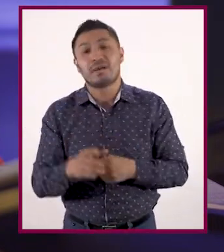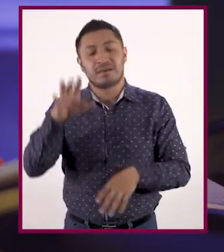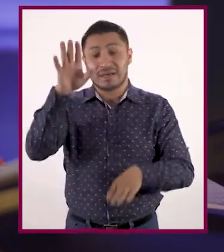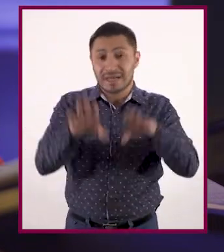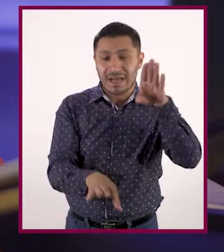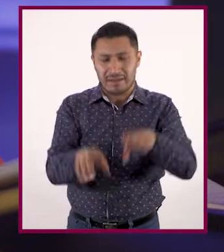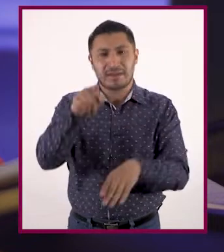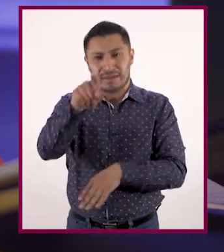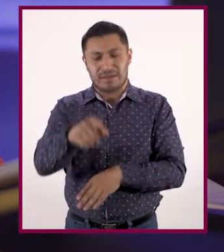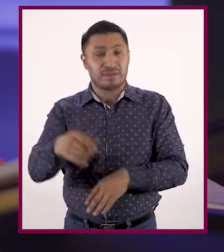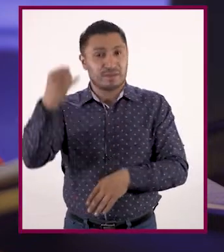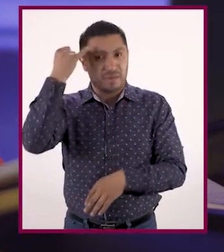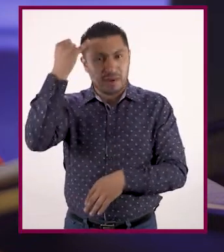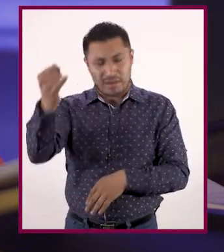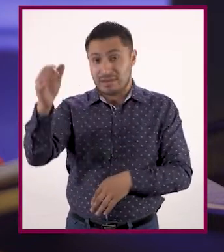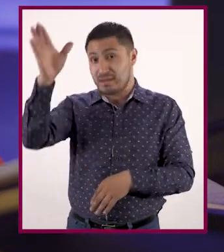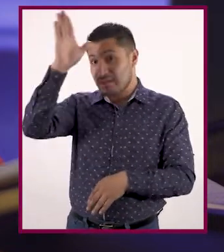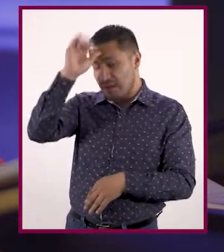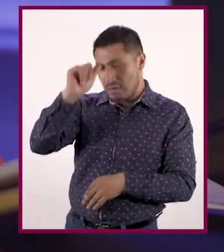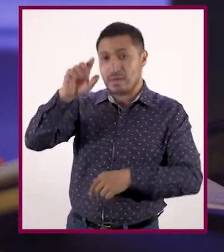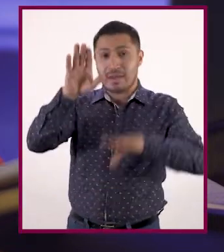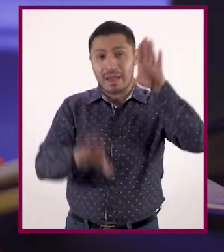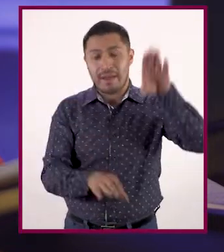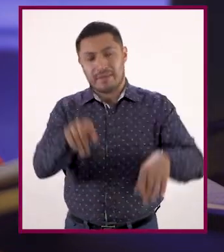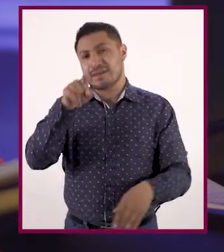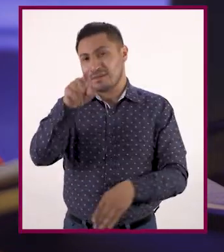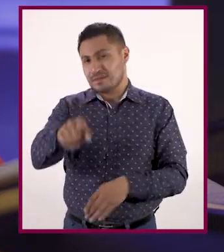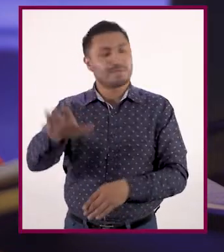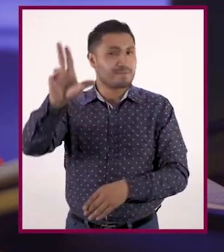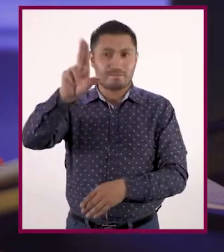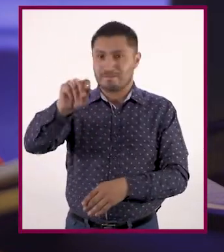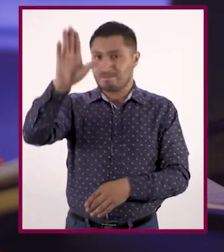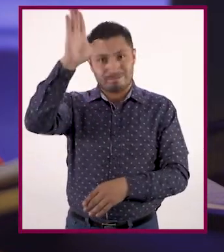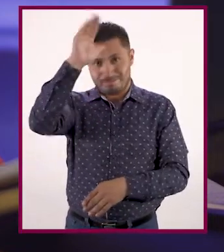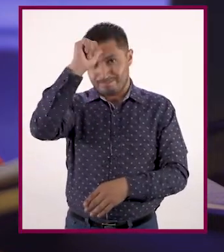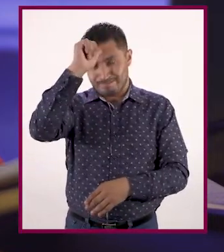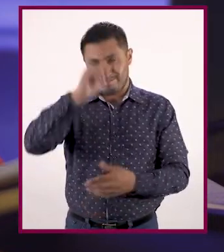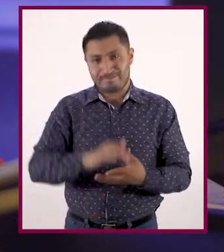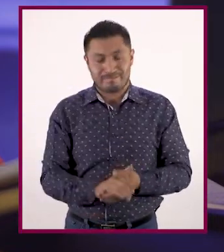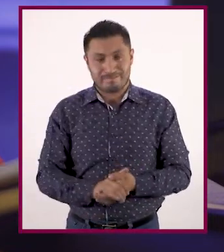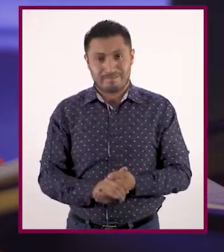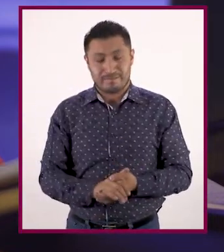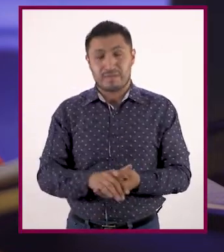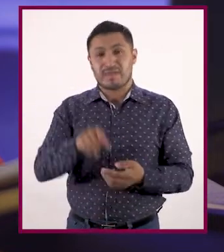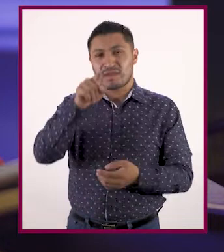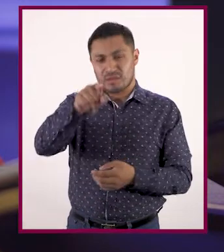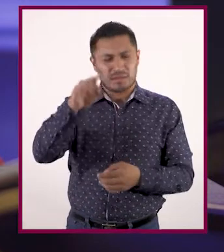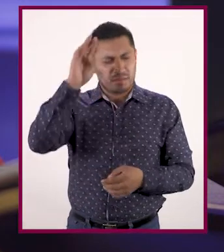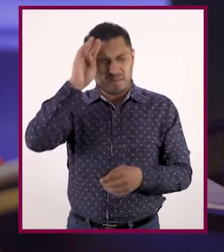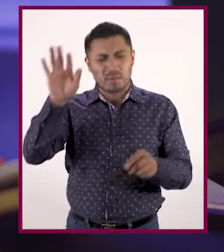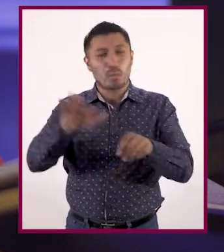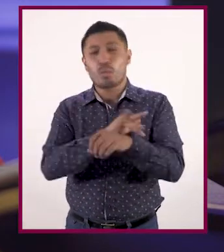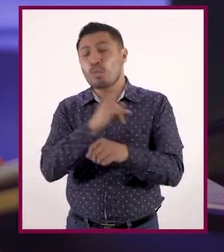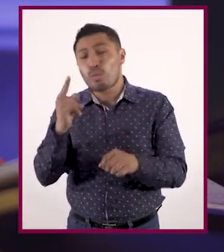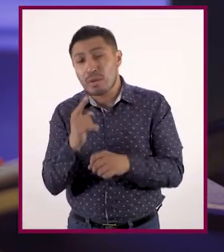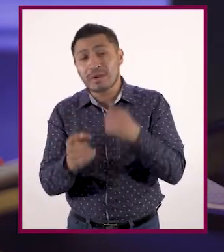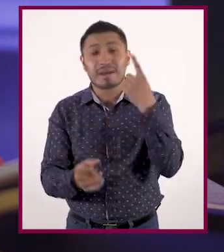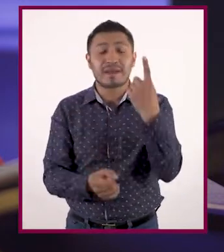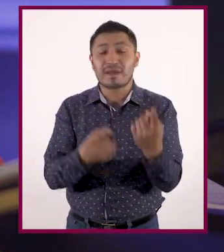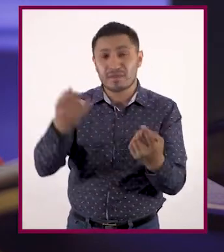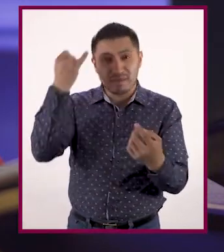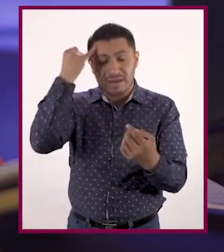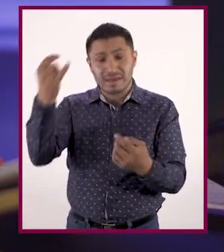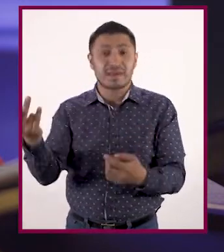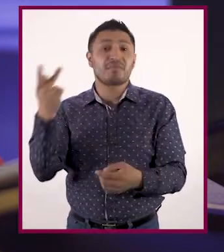en que simpatizar con sus razones y que en otras no estás de acuerdo con lo que expresa te has preguntado a qué se debe esto porque hay ciertas posturas